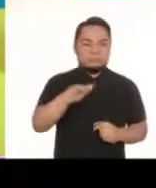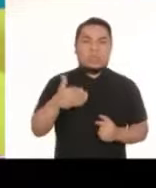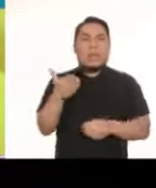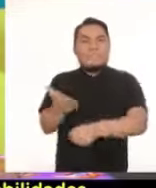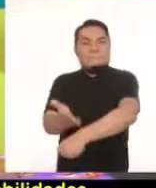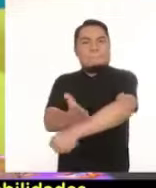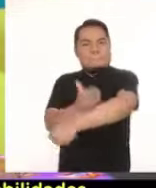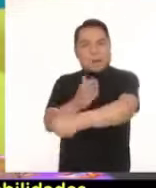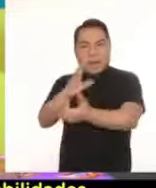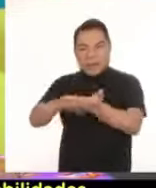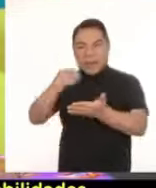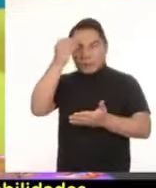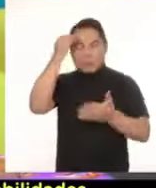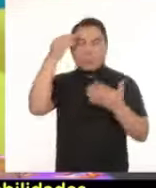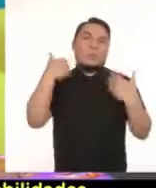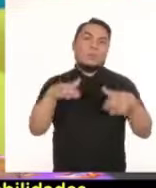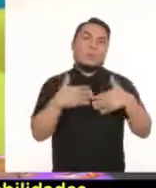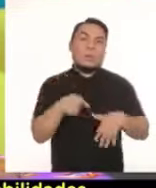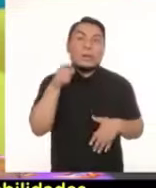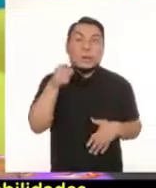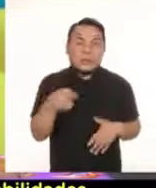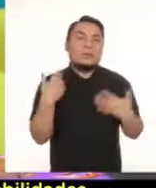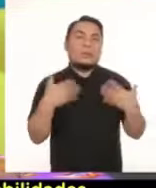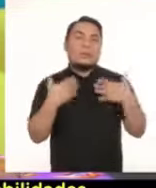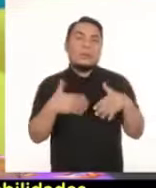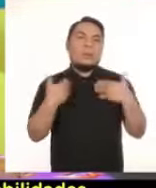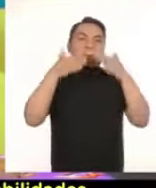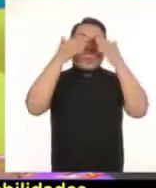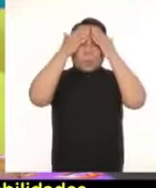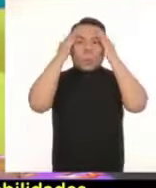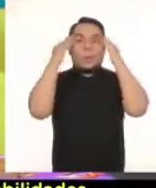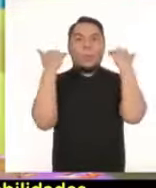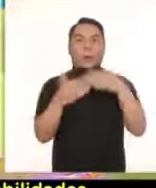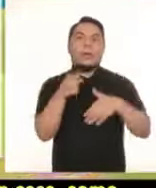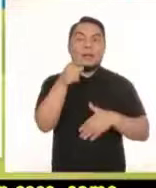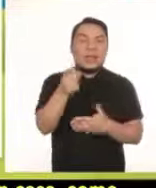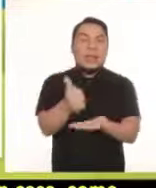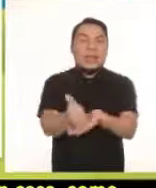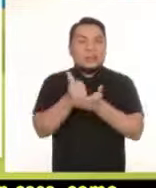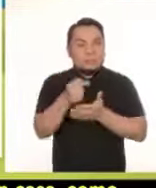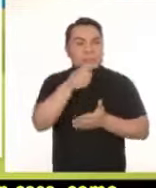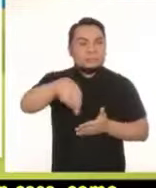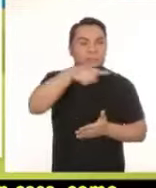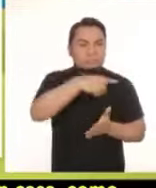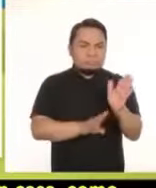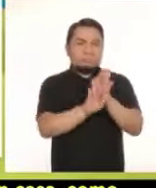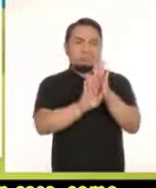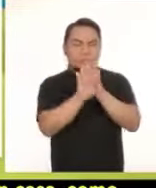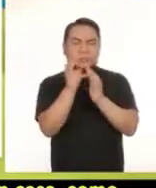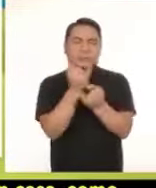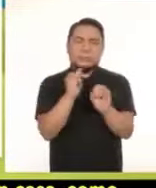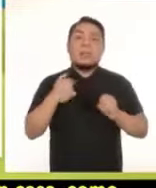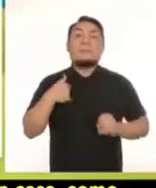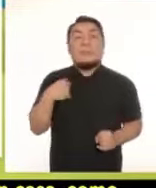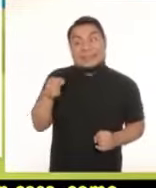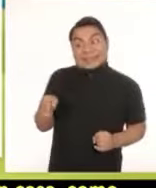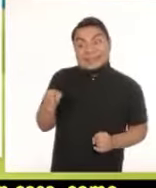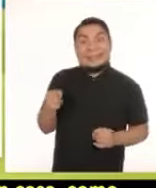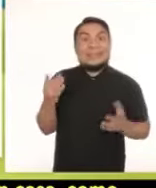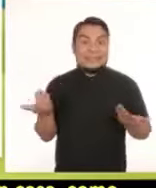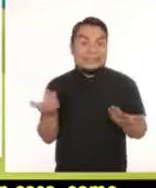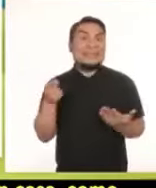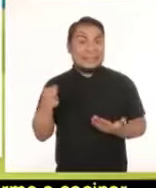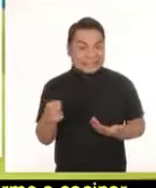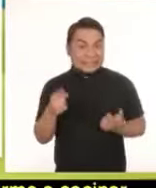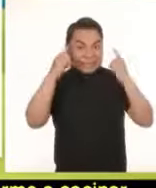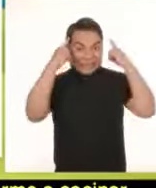guaguacunas. Estas actividades ayudan a fortalecer sus habilidades. Mi Tito también me ayuda en tareas sencillas en